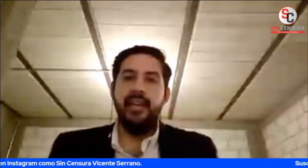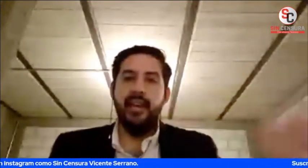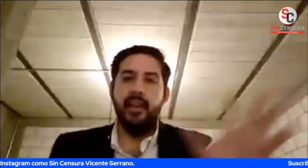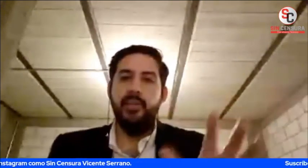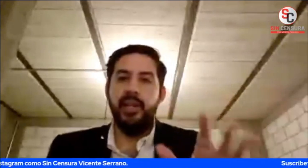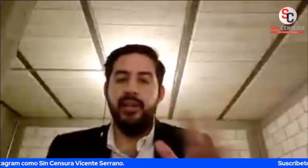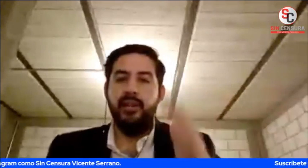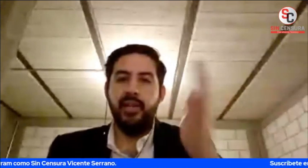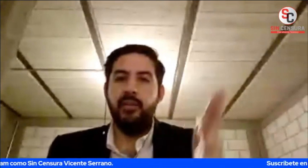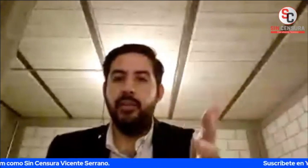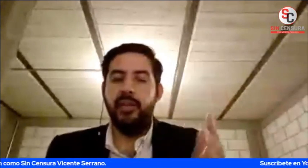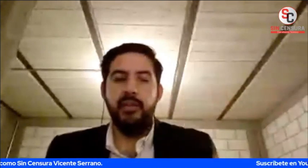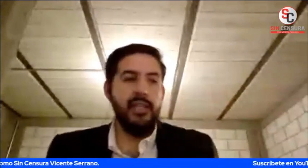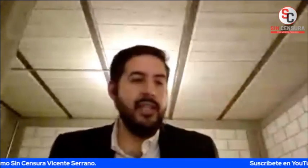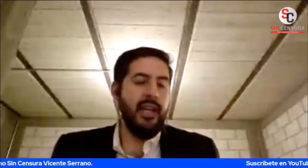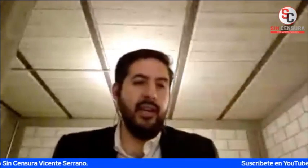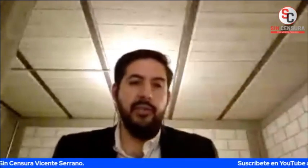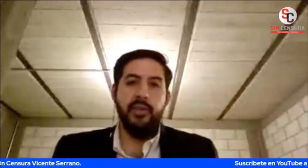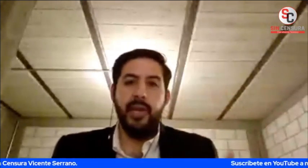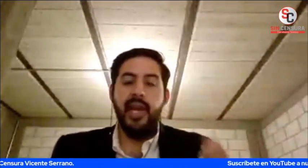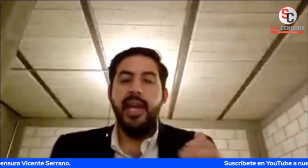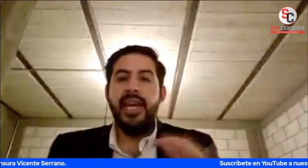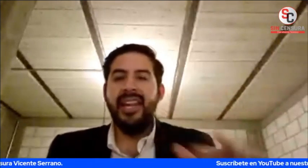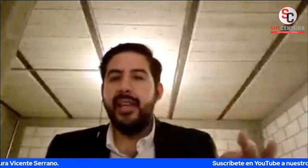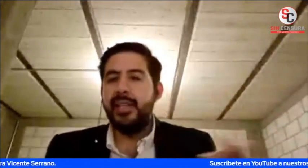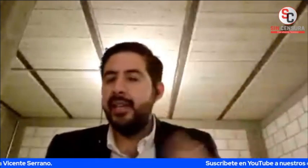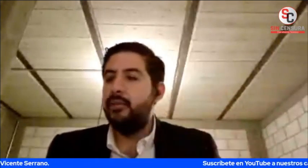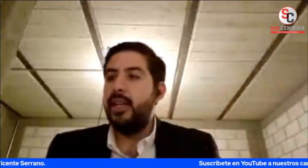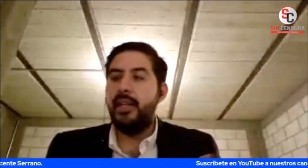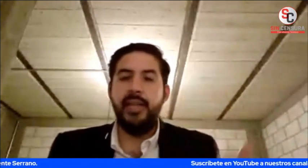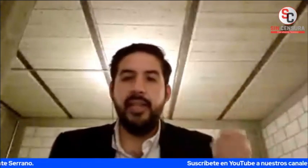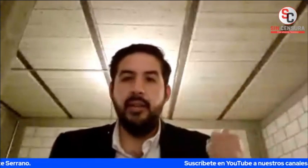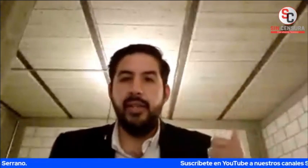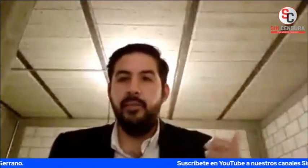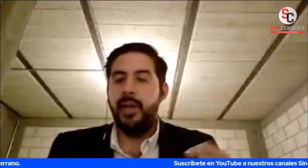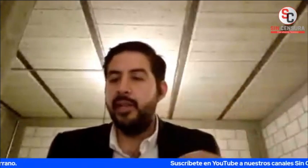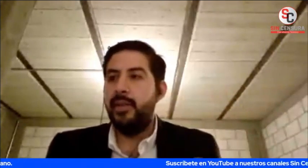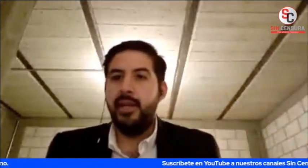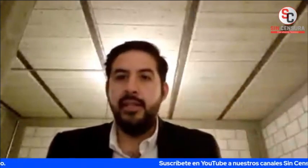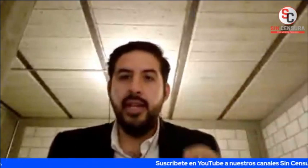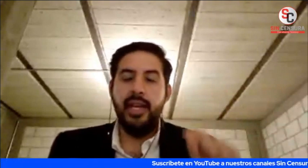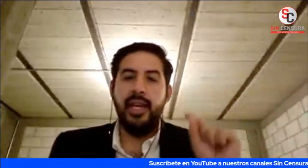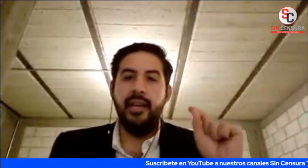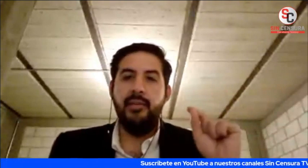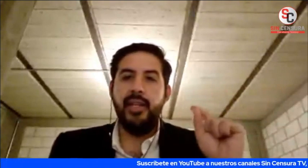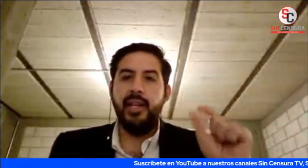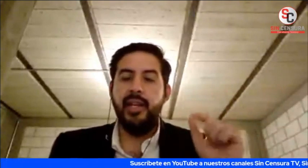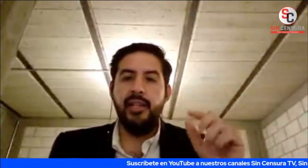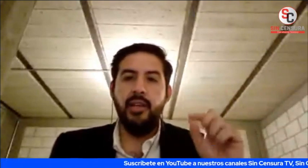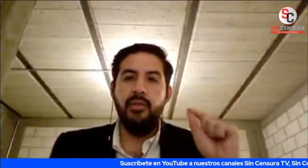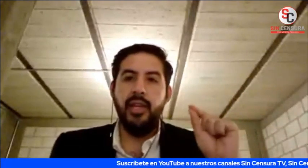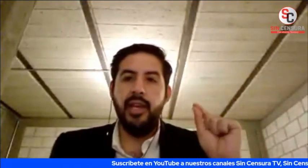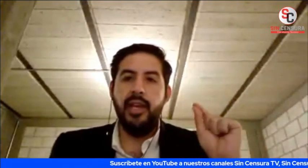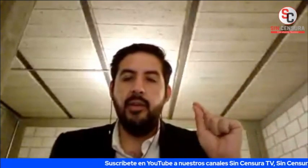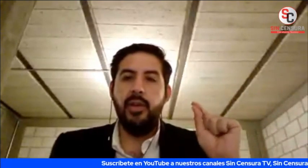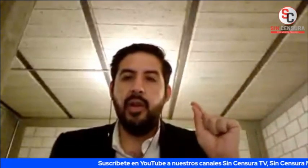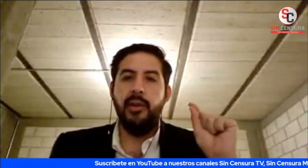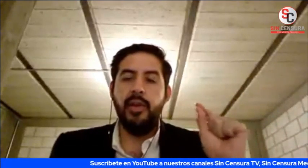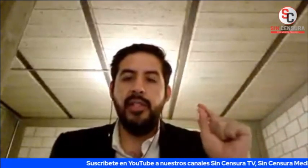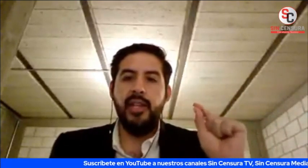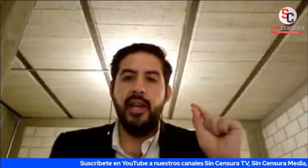y ahí el PRI nos acompañó en esta reforma. Y la tercera es un dictamen que salió hace un par de semanas en materia de salud